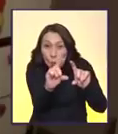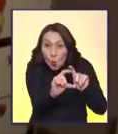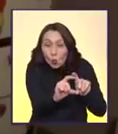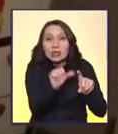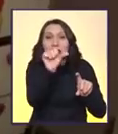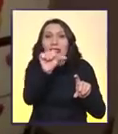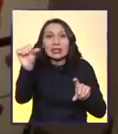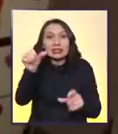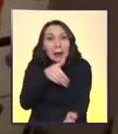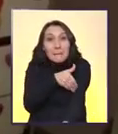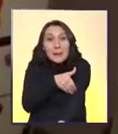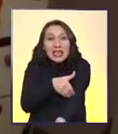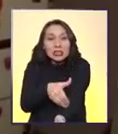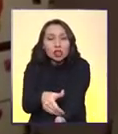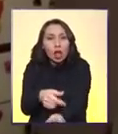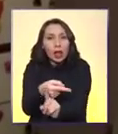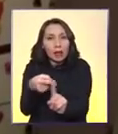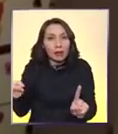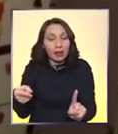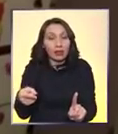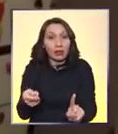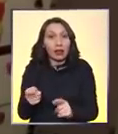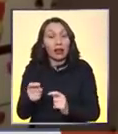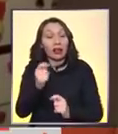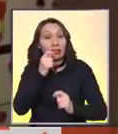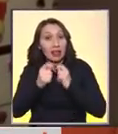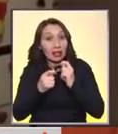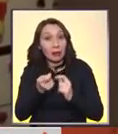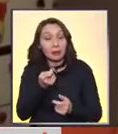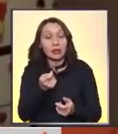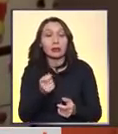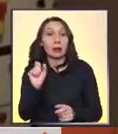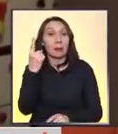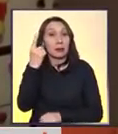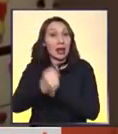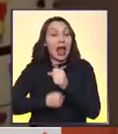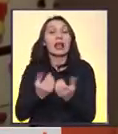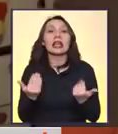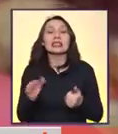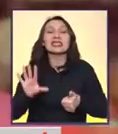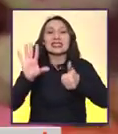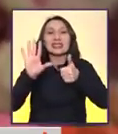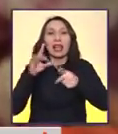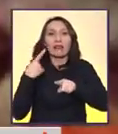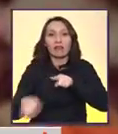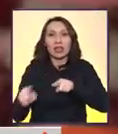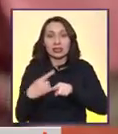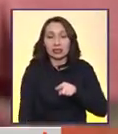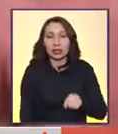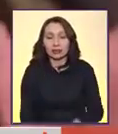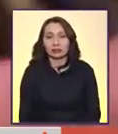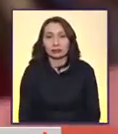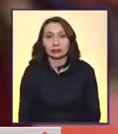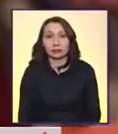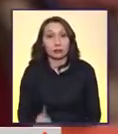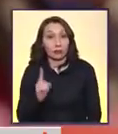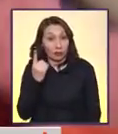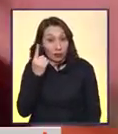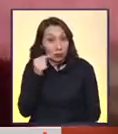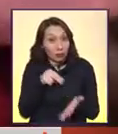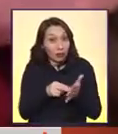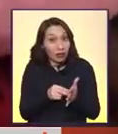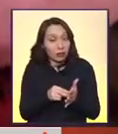la ampolla. El tratamiento de nuestros niños el primer año necesita 6 dosis. No solo ese es el problema, la